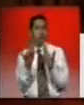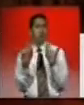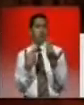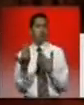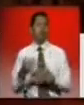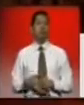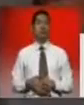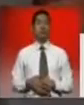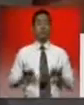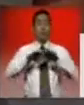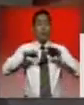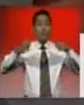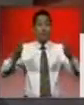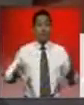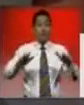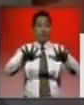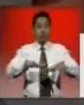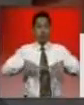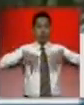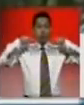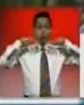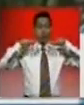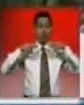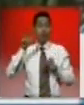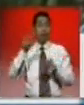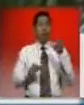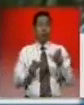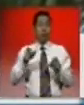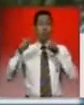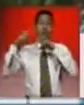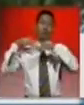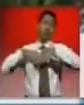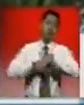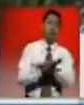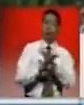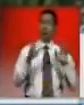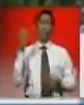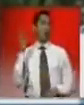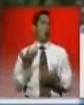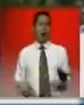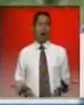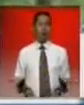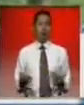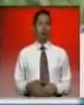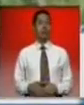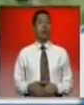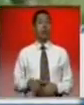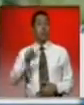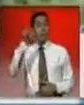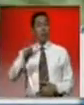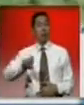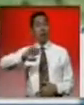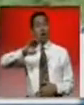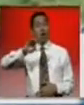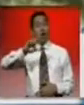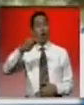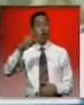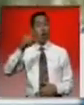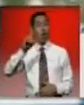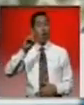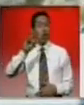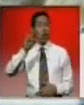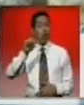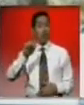tendida, pero los invitados no llegaron. La liberación del excongresista colombiano, Odín Sánchez, secuestrado hace al menos 6 meses, era una